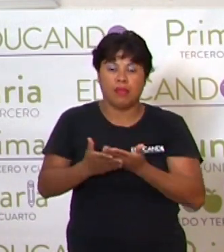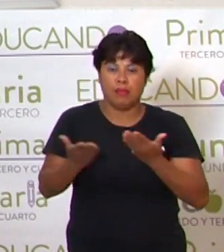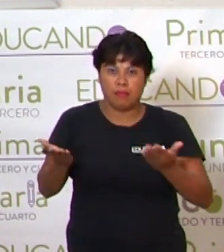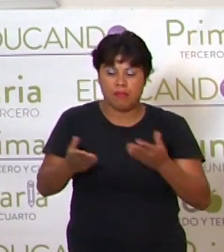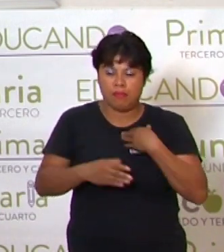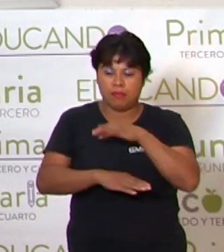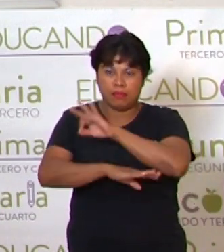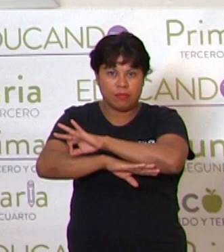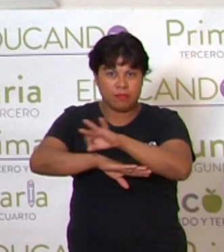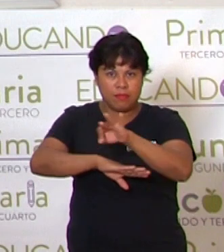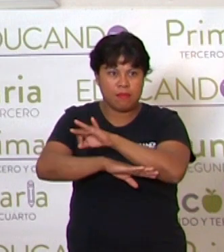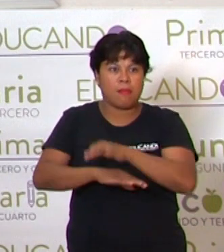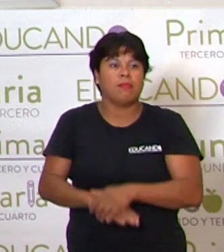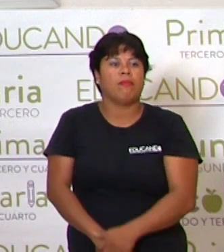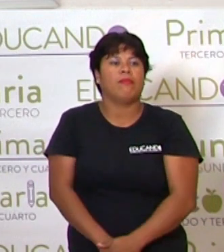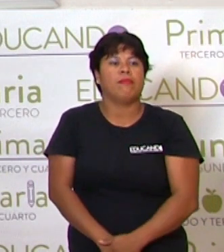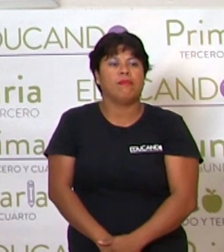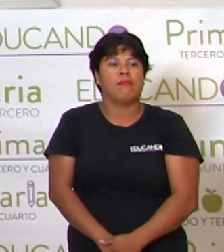trazo.